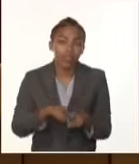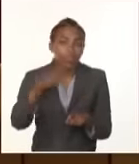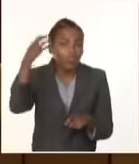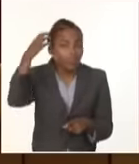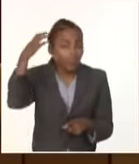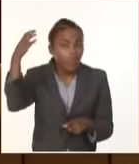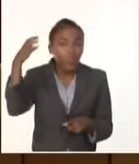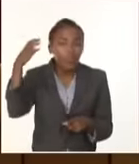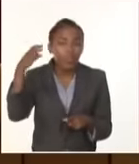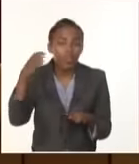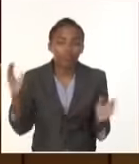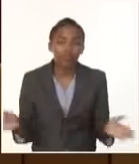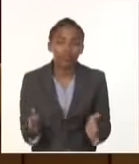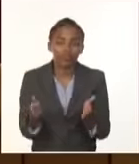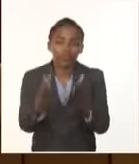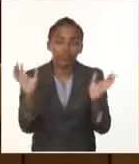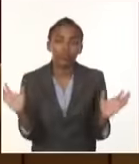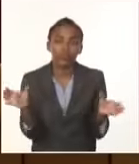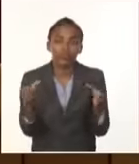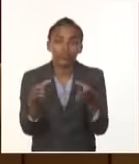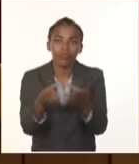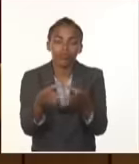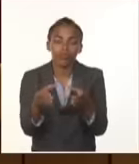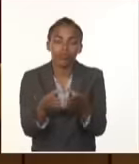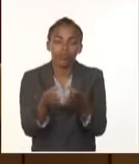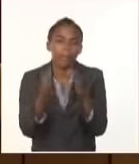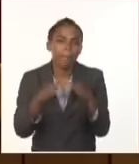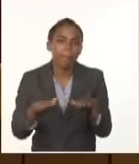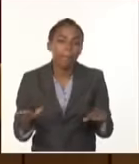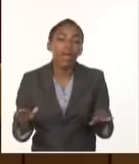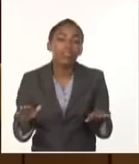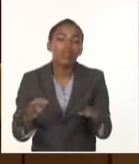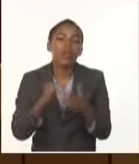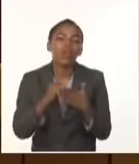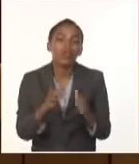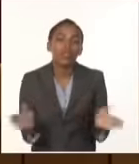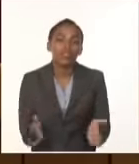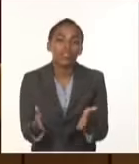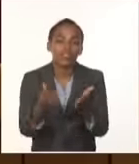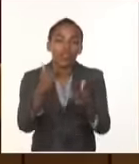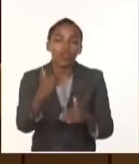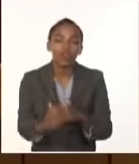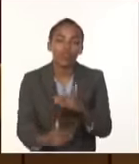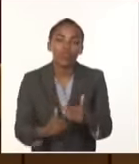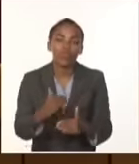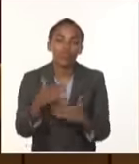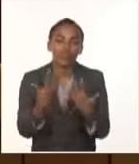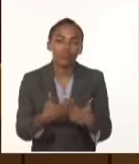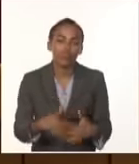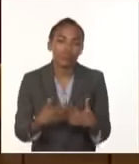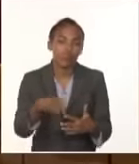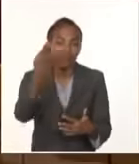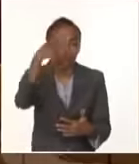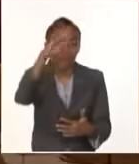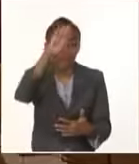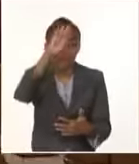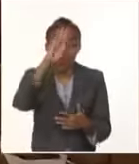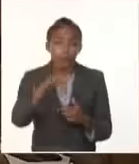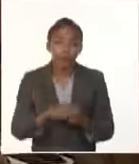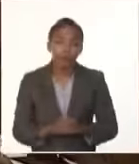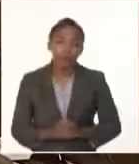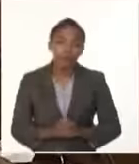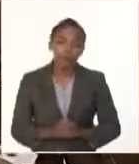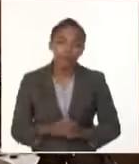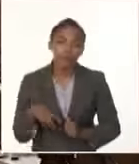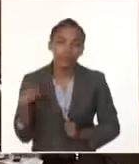acelerados de manera integrada y armónica en el desarrollo de los principales procesos productivos del país.